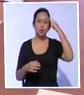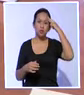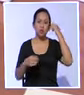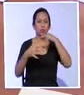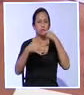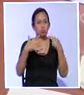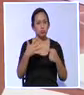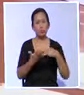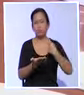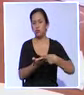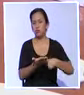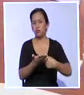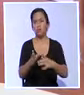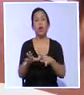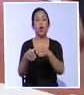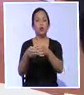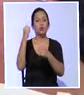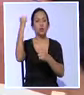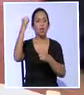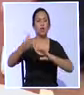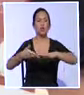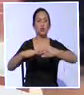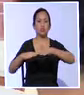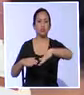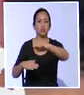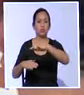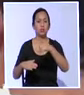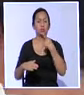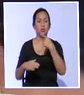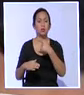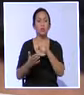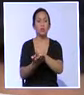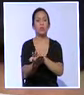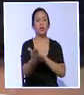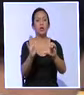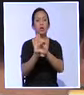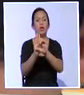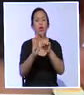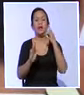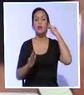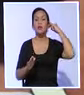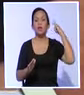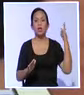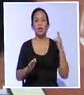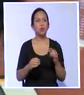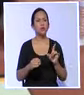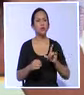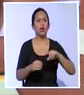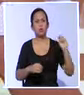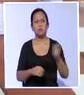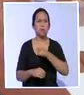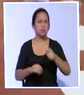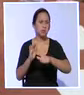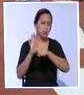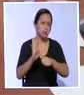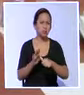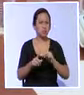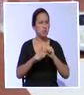discutidos en la comisión de derechos colectivos alrededor del proyecto de ley para una niñez adolescencia libre de castigo físico tratos y penas